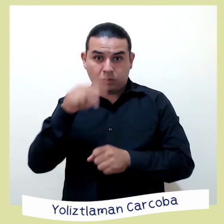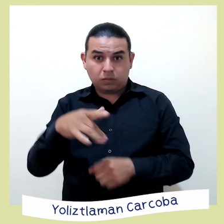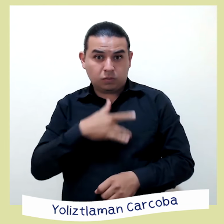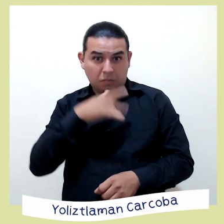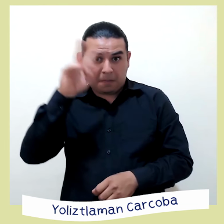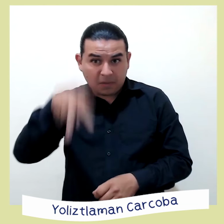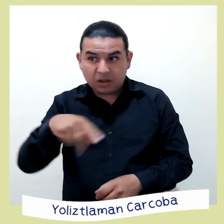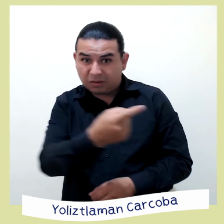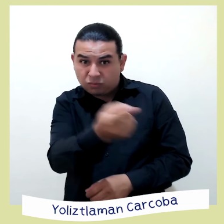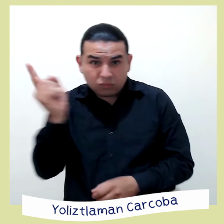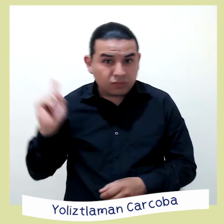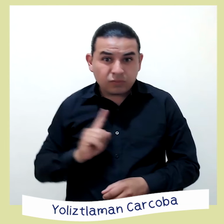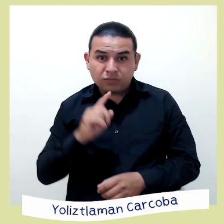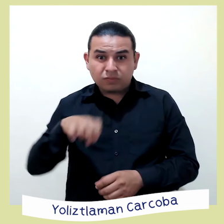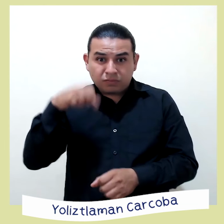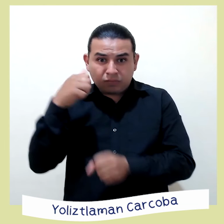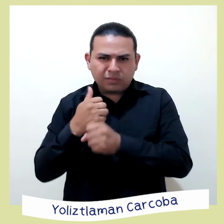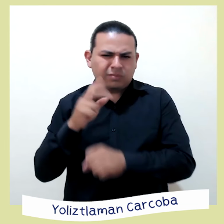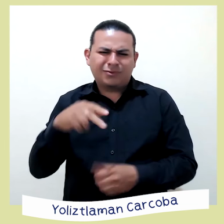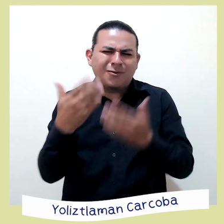existe.